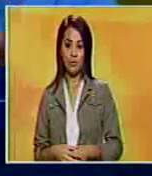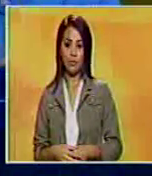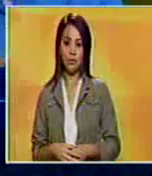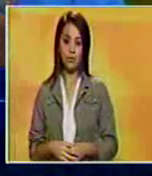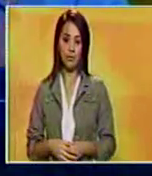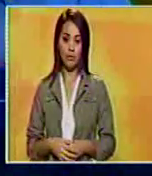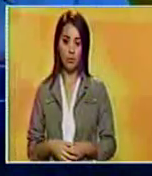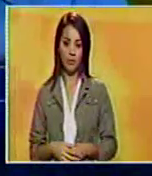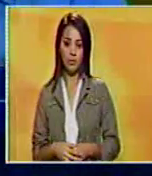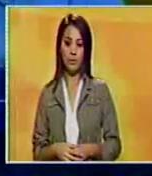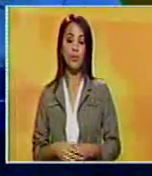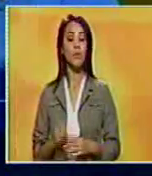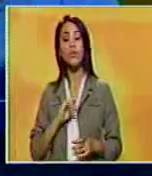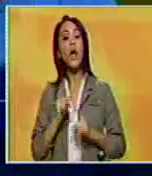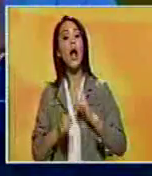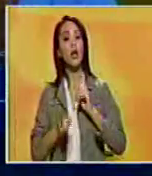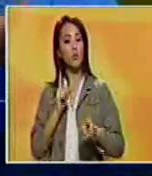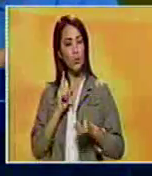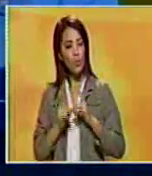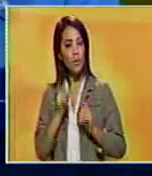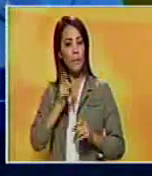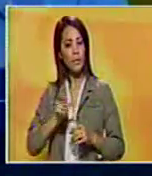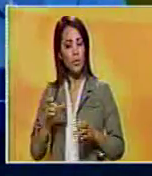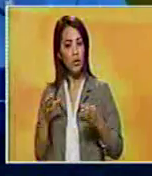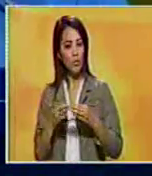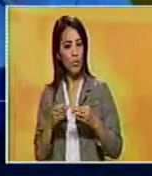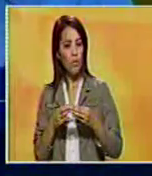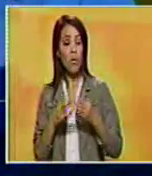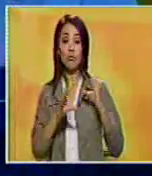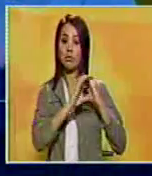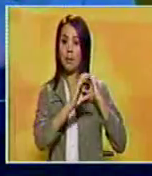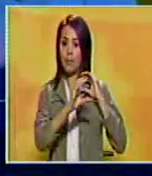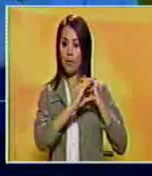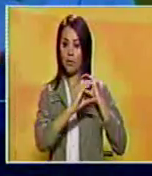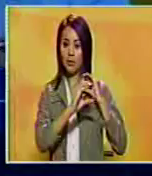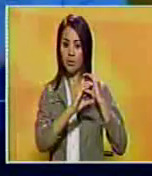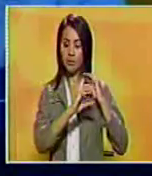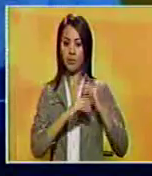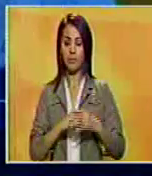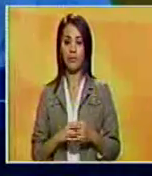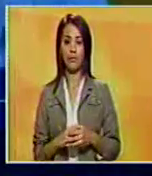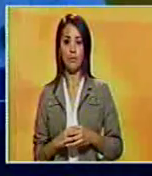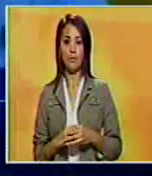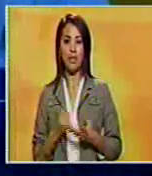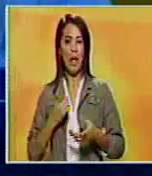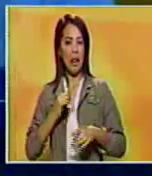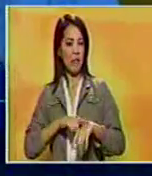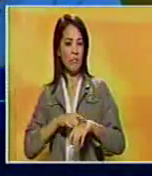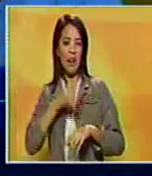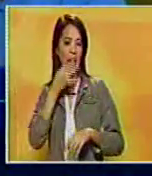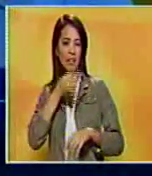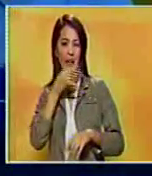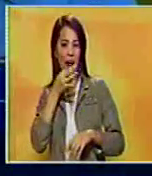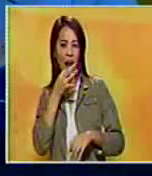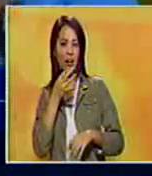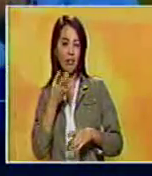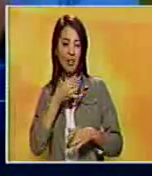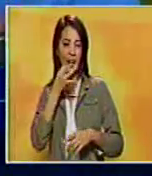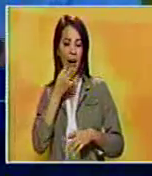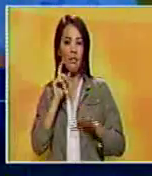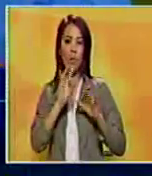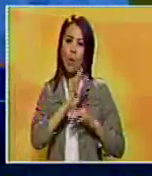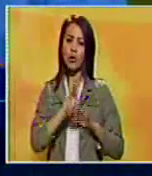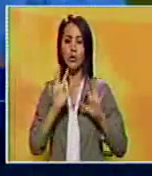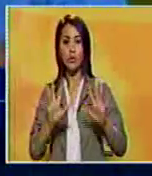No son todos, pero hay un grupo de personas que tienen líneas de transporte y que en determinadas horas de la tarde, sobre todo en las horas pico,